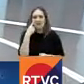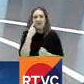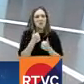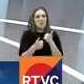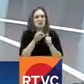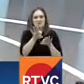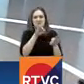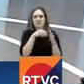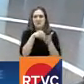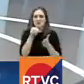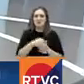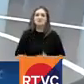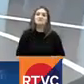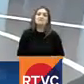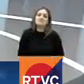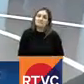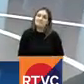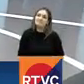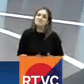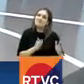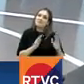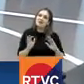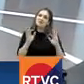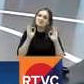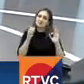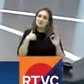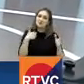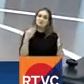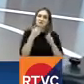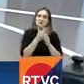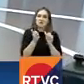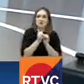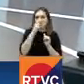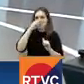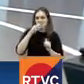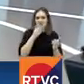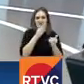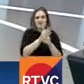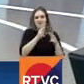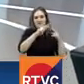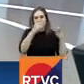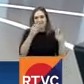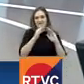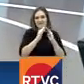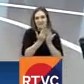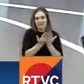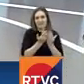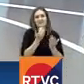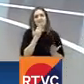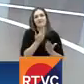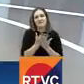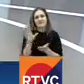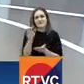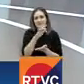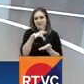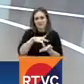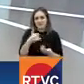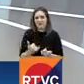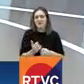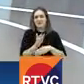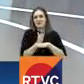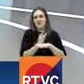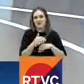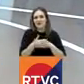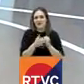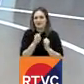cuál me enamora. Plan para el fin de semana. Entonces yo también espero ir con mi hijo para la Feria del Libro. Y bueno, gracias por habernos acompañado en la emisión del mediodía de